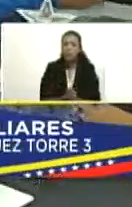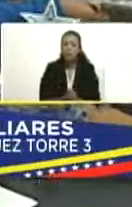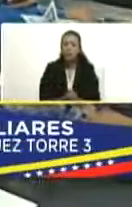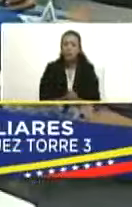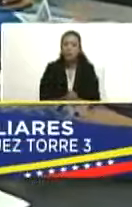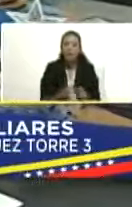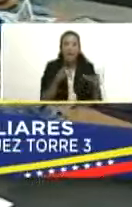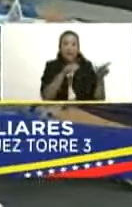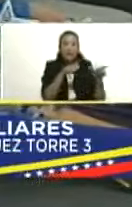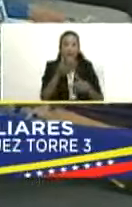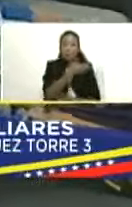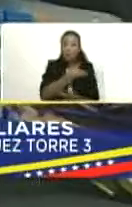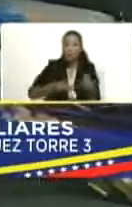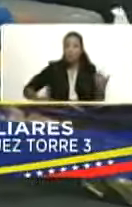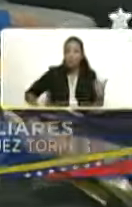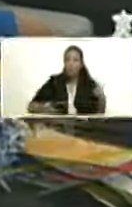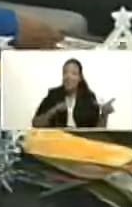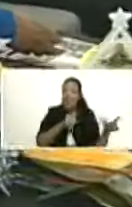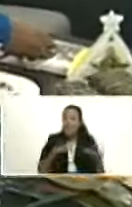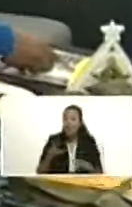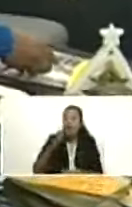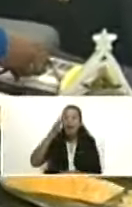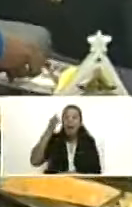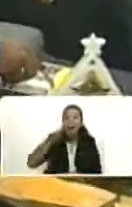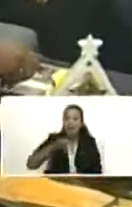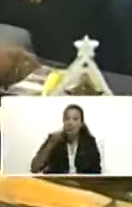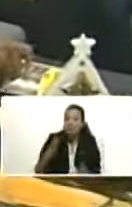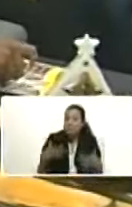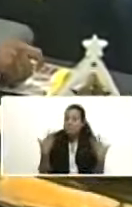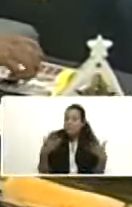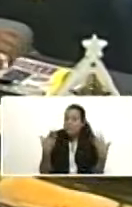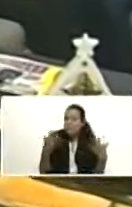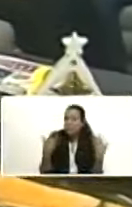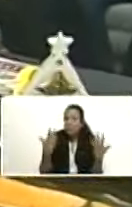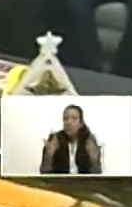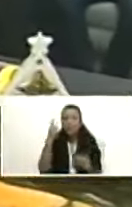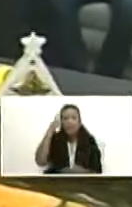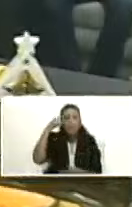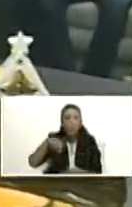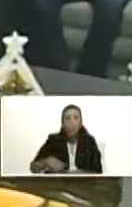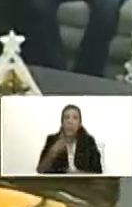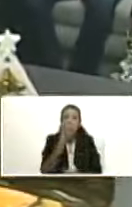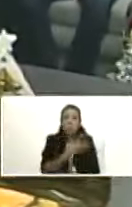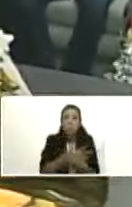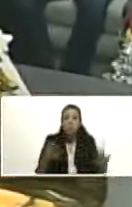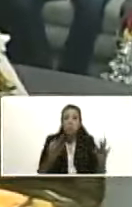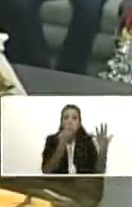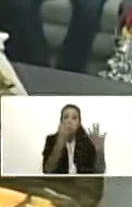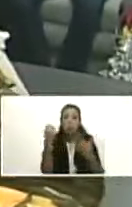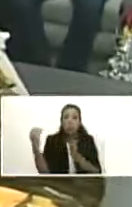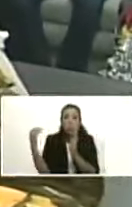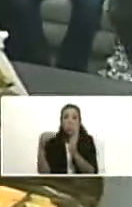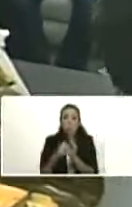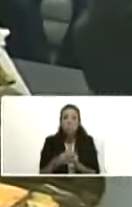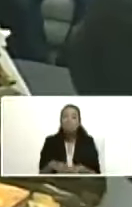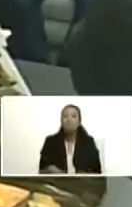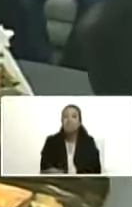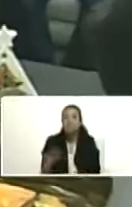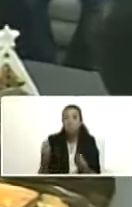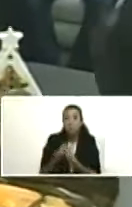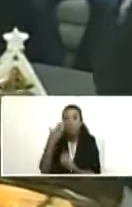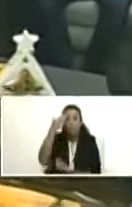Aquí estamos, presidente. Bueno, realmente estamos bien emocionados, contentos en este hito 4.800.000. Decía ahorita con mi